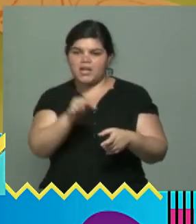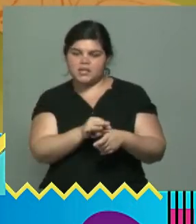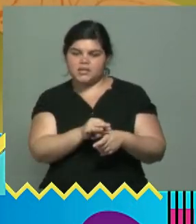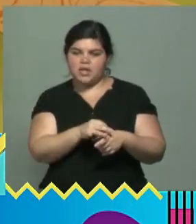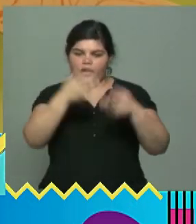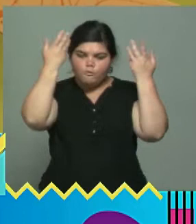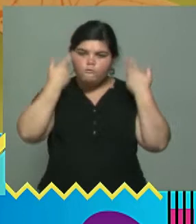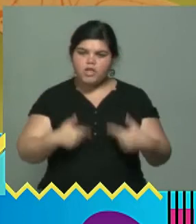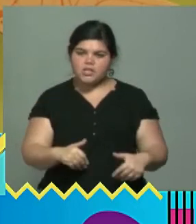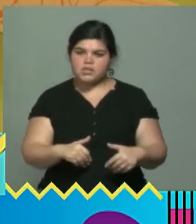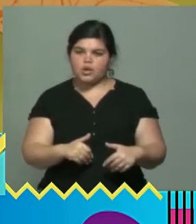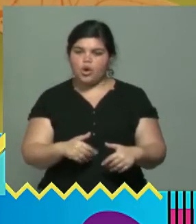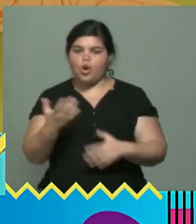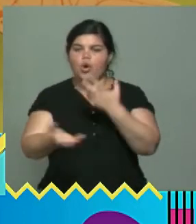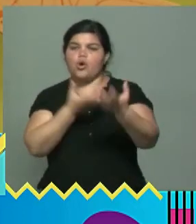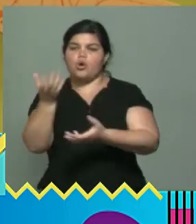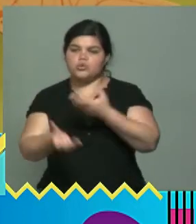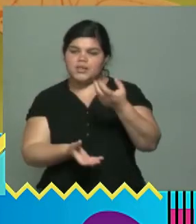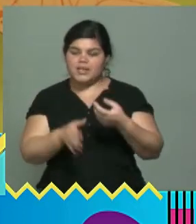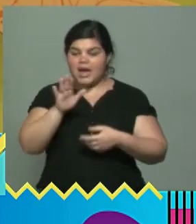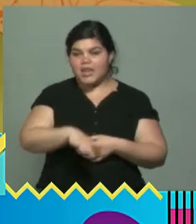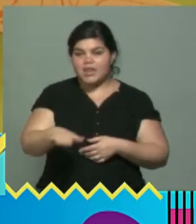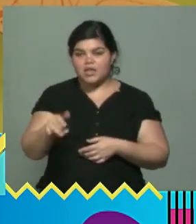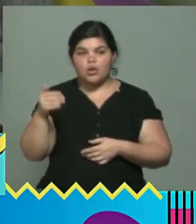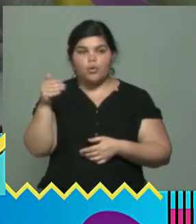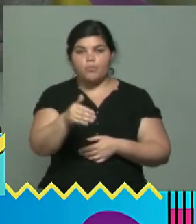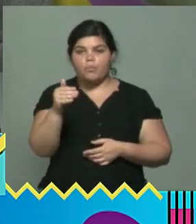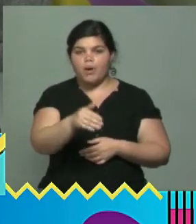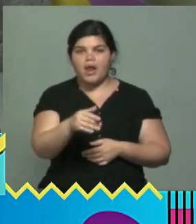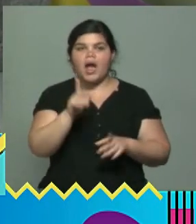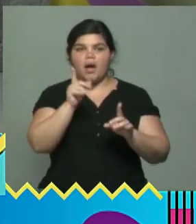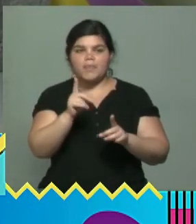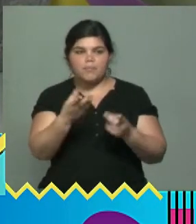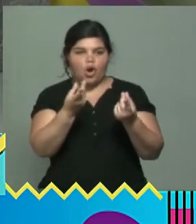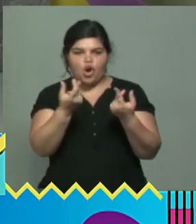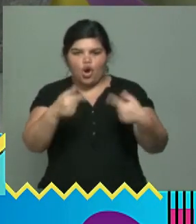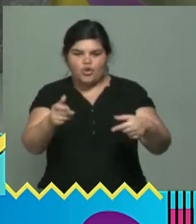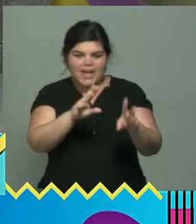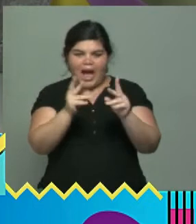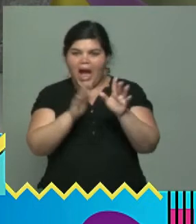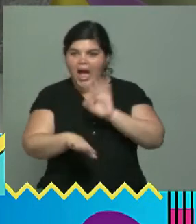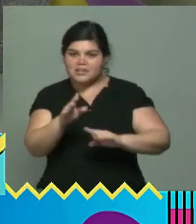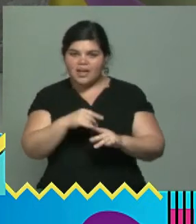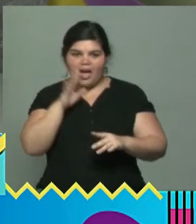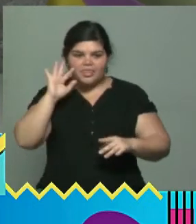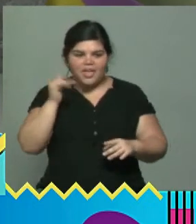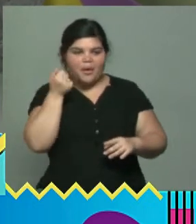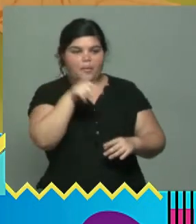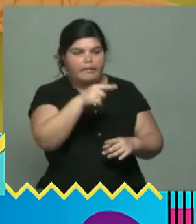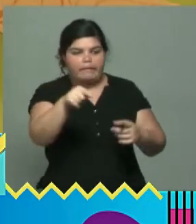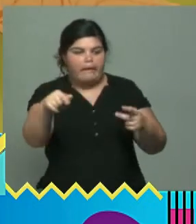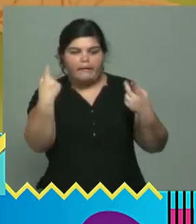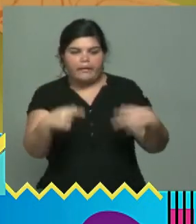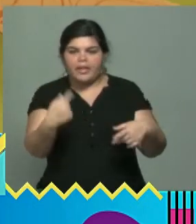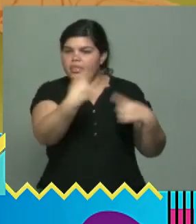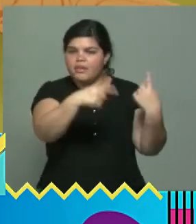de cocina, donde los chicos pueden ir manifestando lo que les va pasando a través de lo que van haciendo con sus manos, y al mismo tiempo hay grupos de adultos en